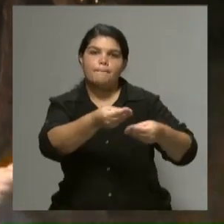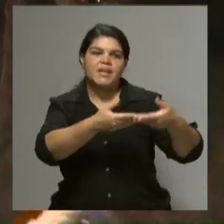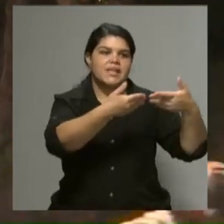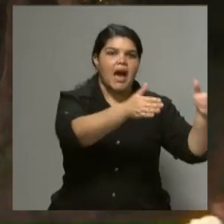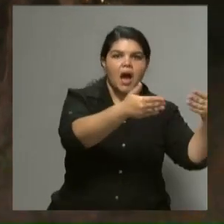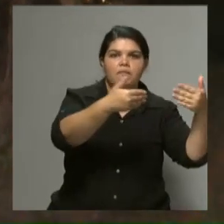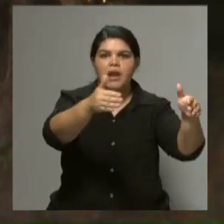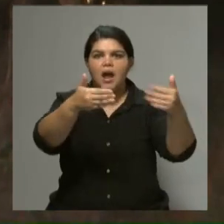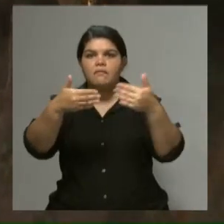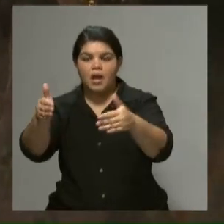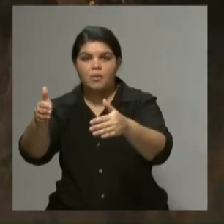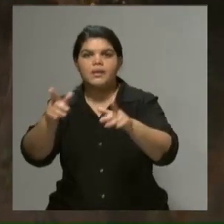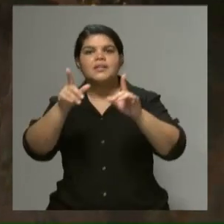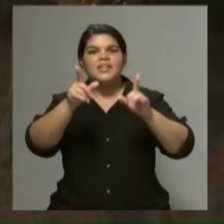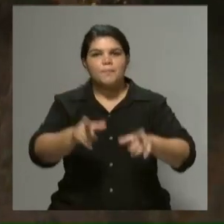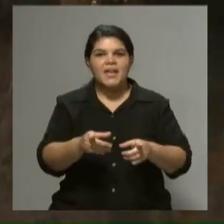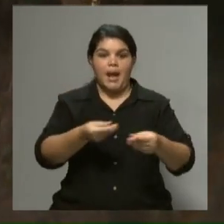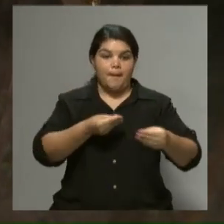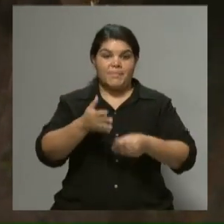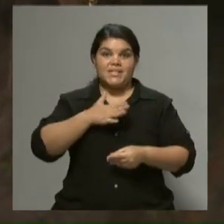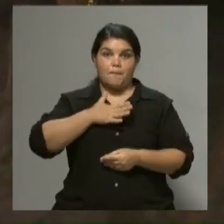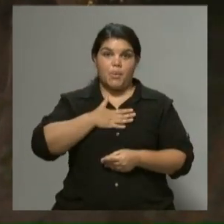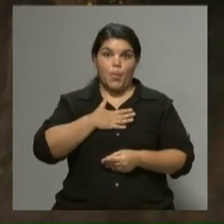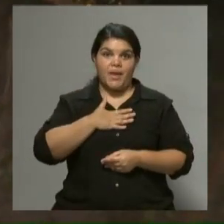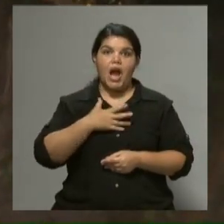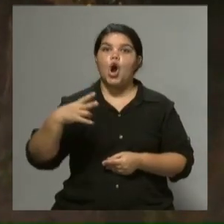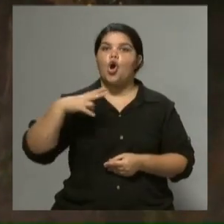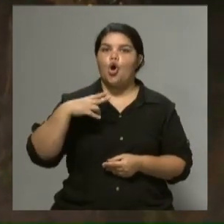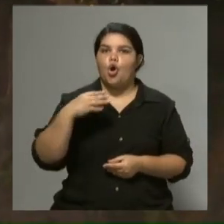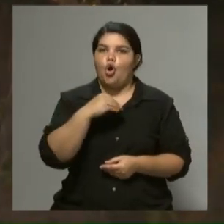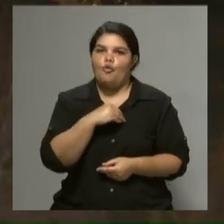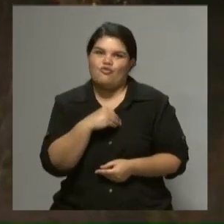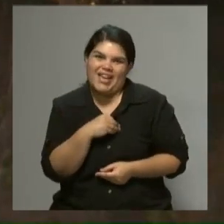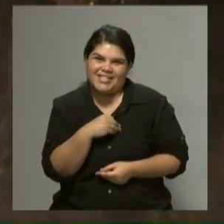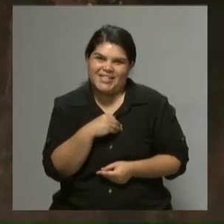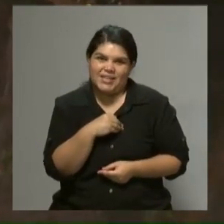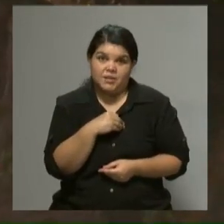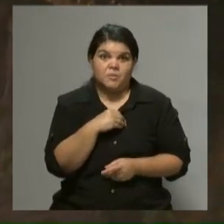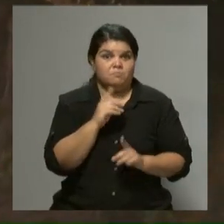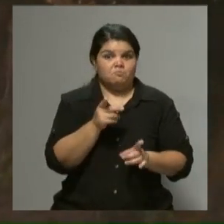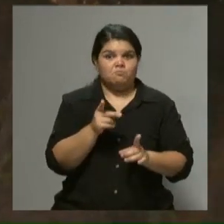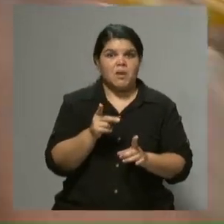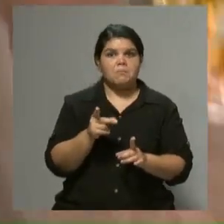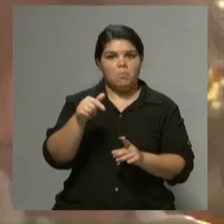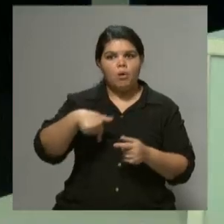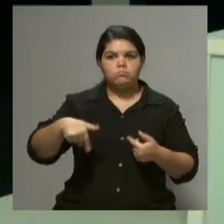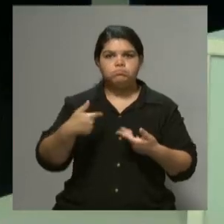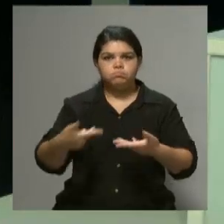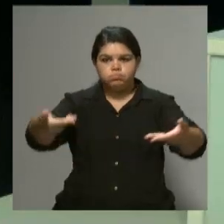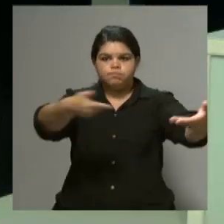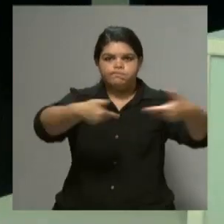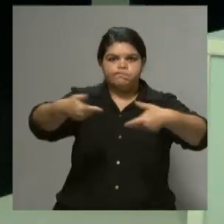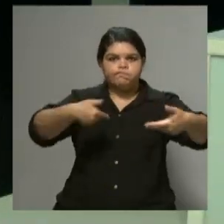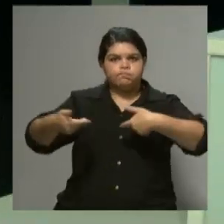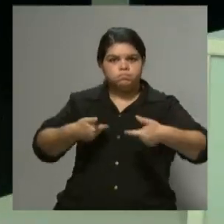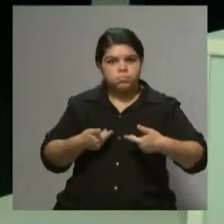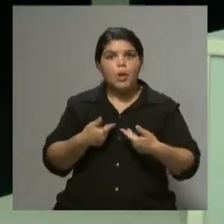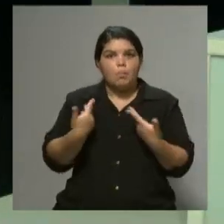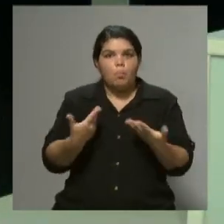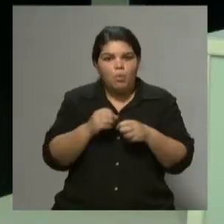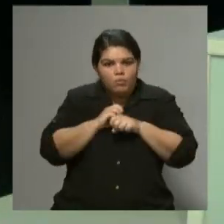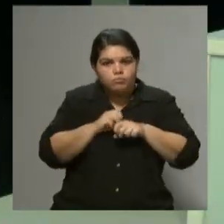gente y apostando. Sinceramente, es eso lo que está pasando hoy. La pandemia vino a traer cambios muy significativos, digo, en